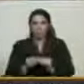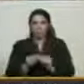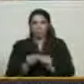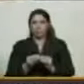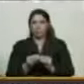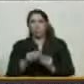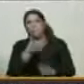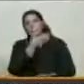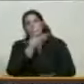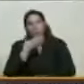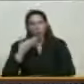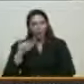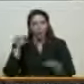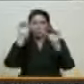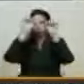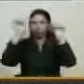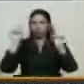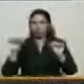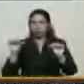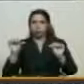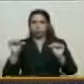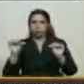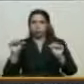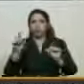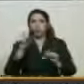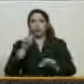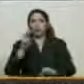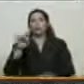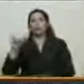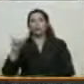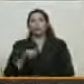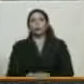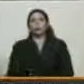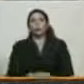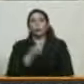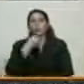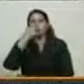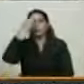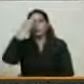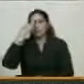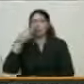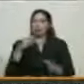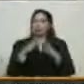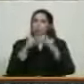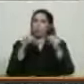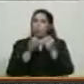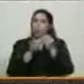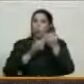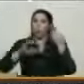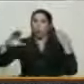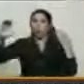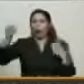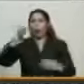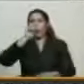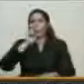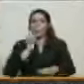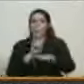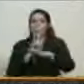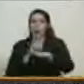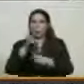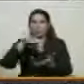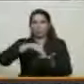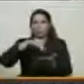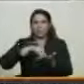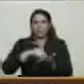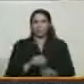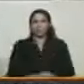y mejoramiento del sistema TUI, que establece y abastece todo el agua en Distrito Capital, Vargas y Miranda.